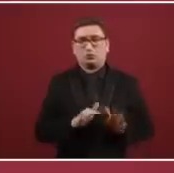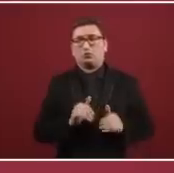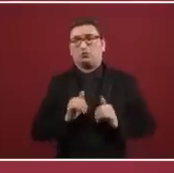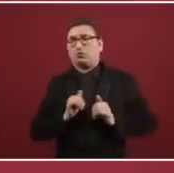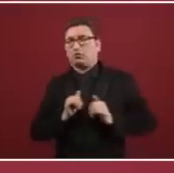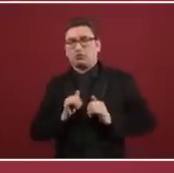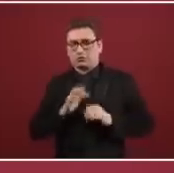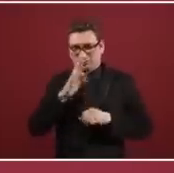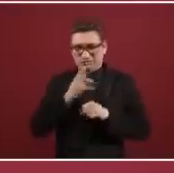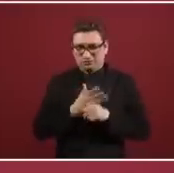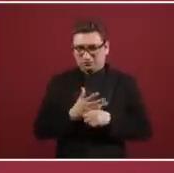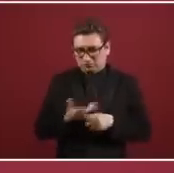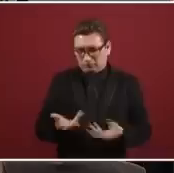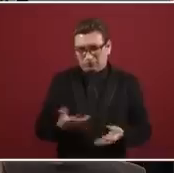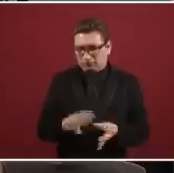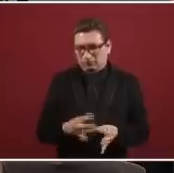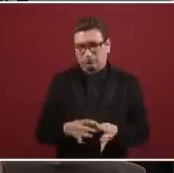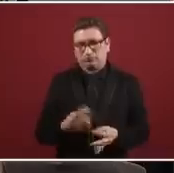nuestra responsabilidad.